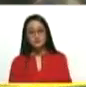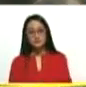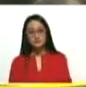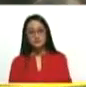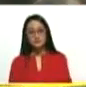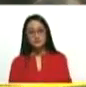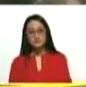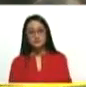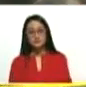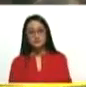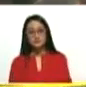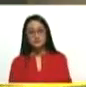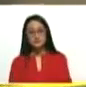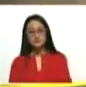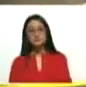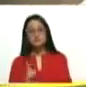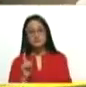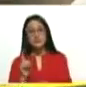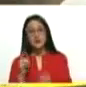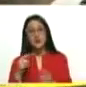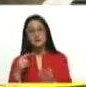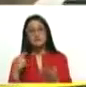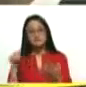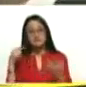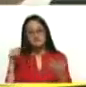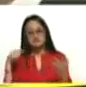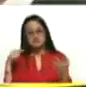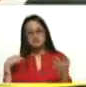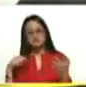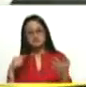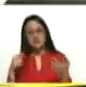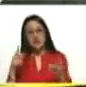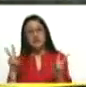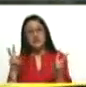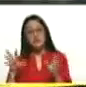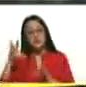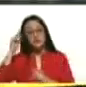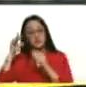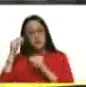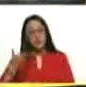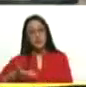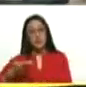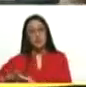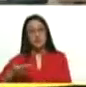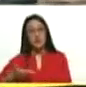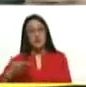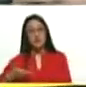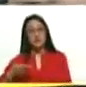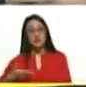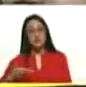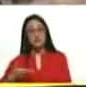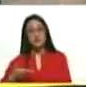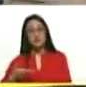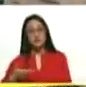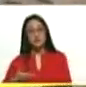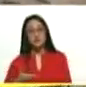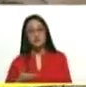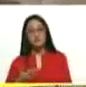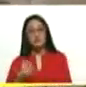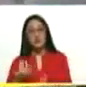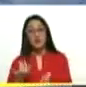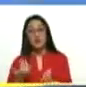Y tuvimos aciertos importantes, tuvimos aprendizajes importantes, que nos permitió